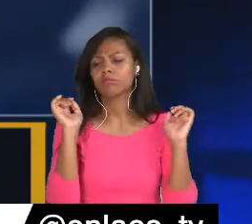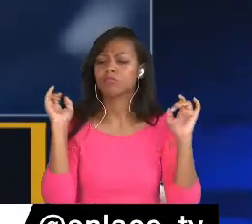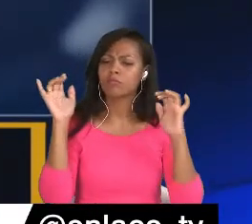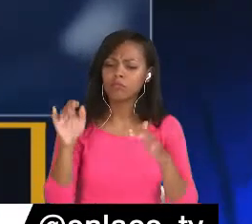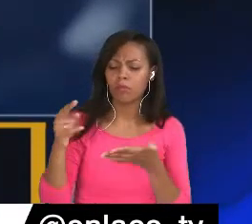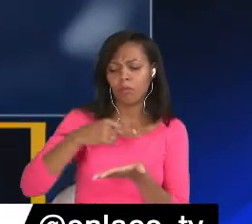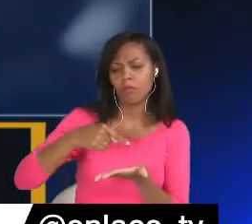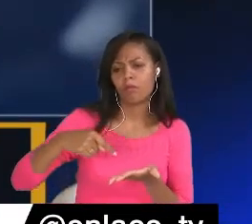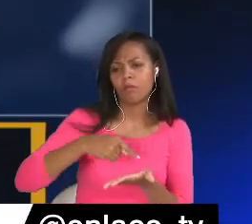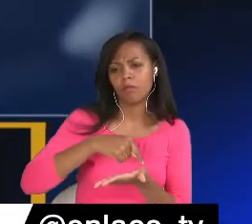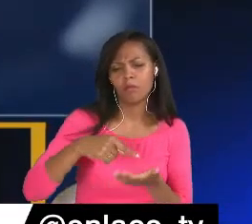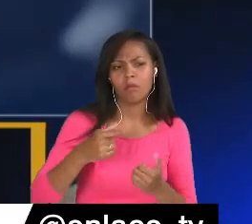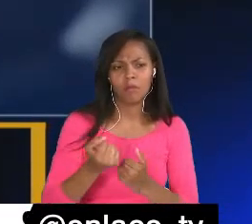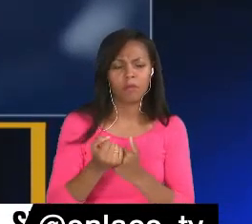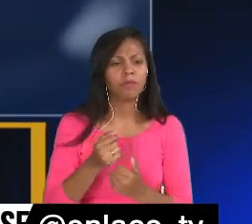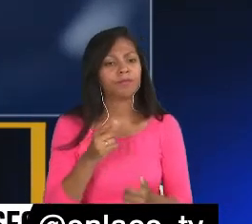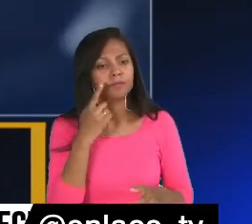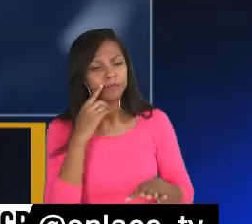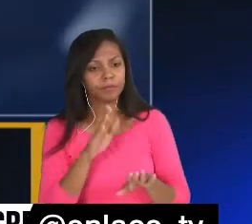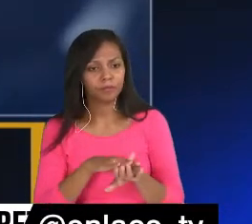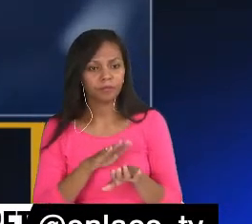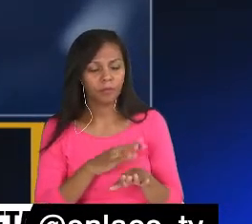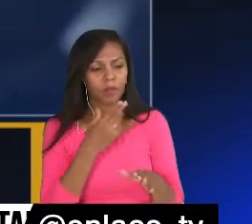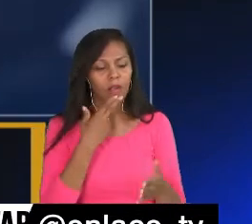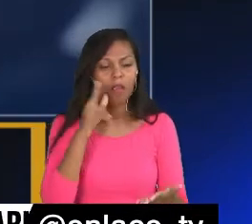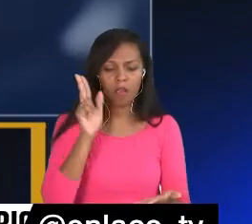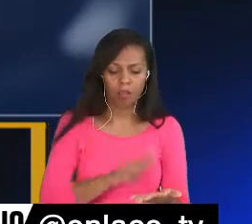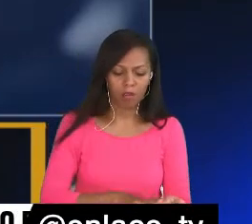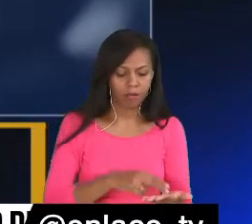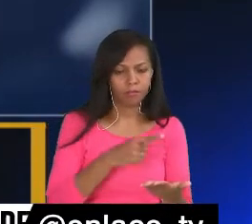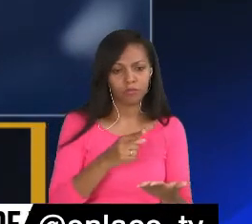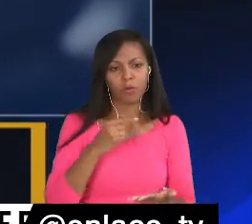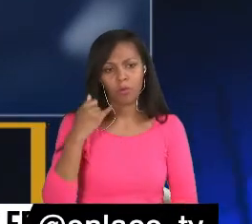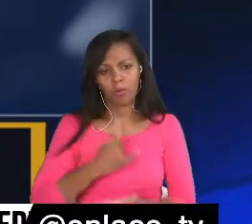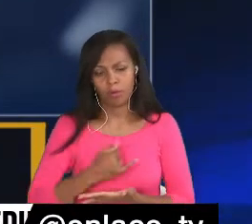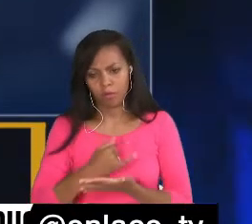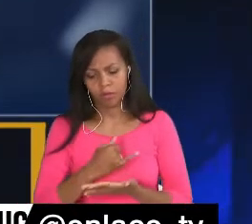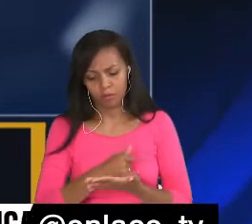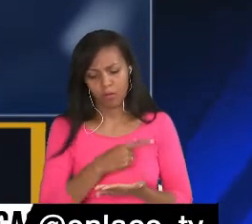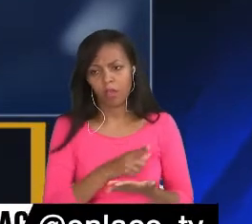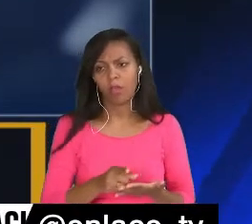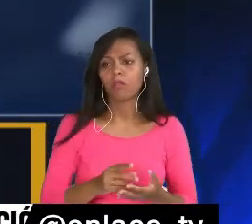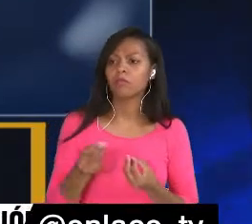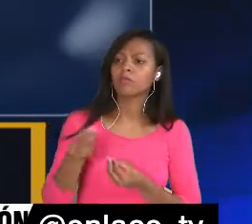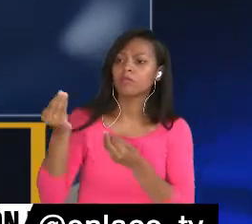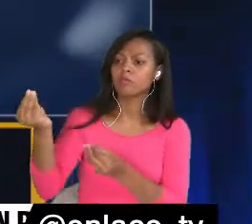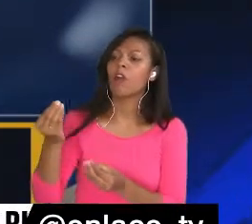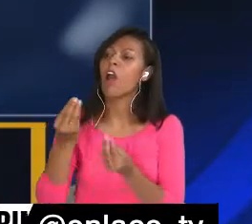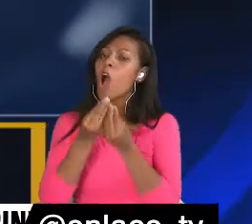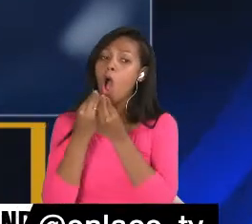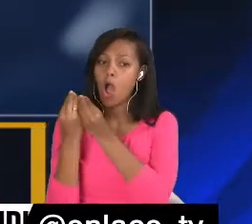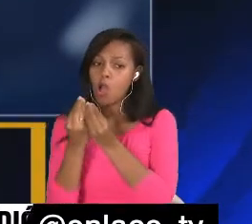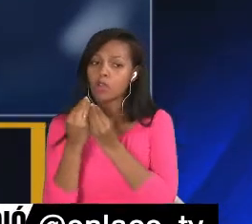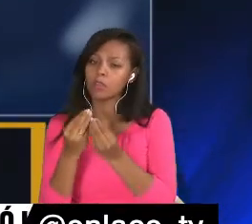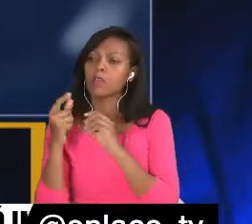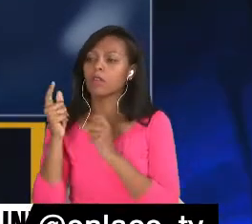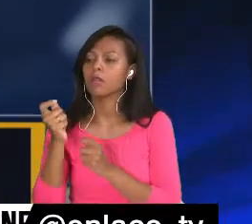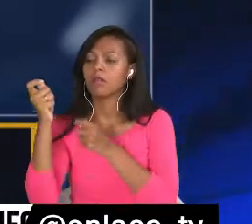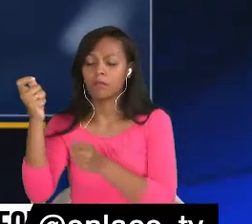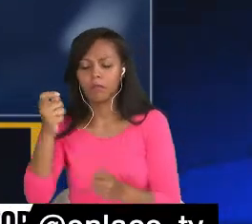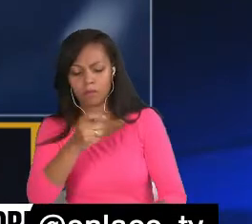es? Se solicita por medio de un escrito por parte del comité al consejo que estudien la posibilidad de dar